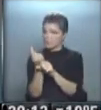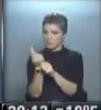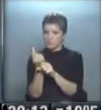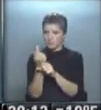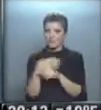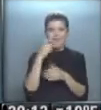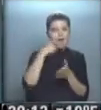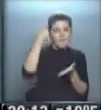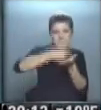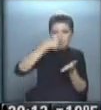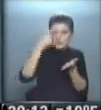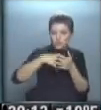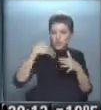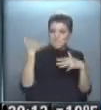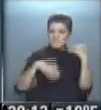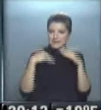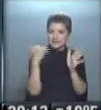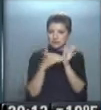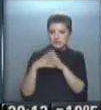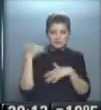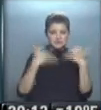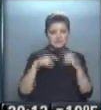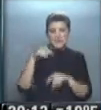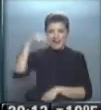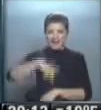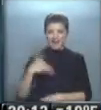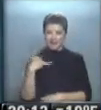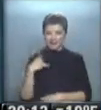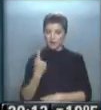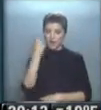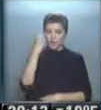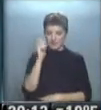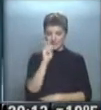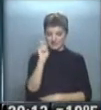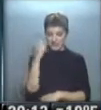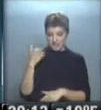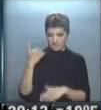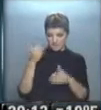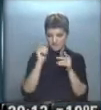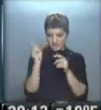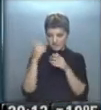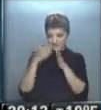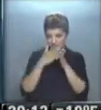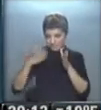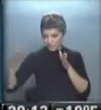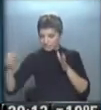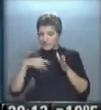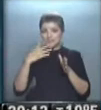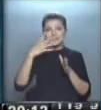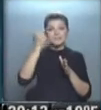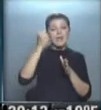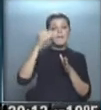Inversión millonaria en la Argentina. El país recibió en el primer semestre del año más de 5.100 millones